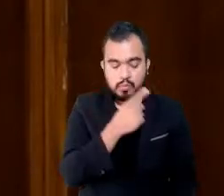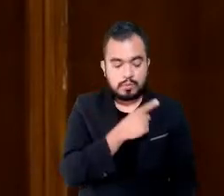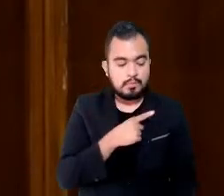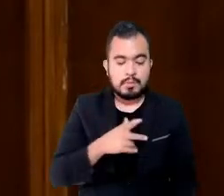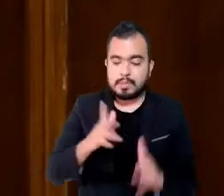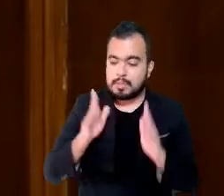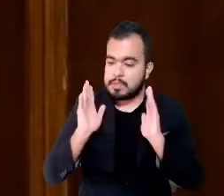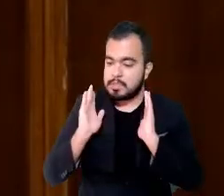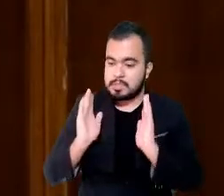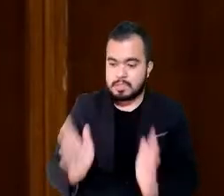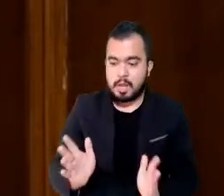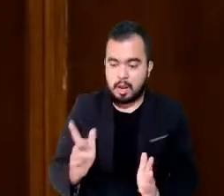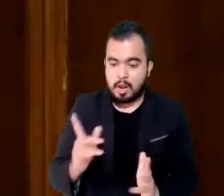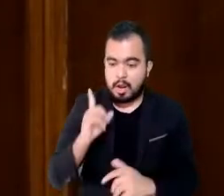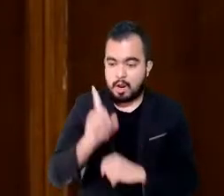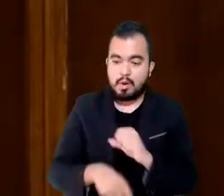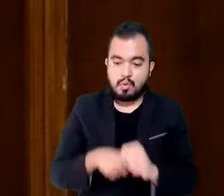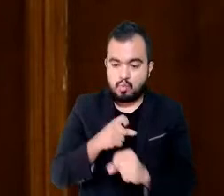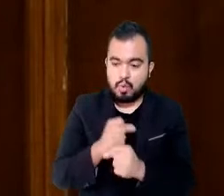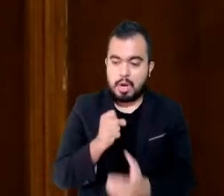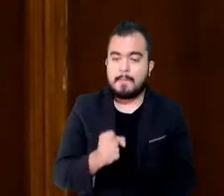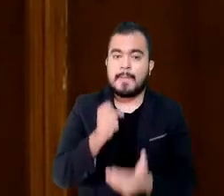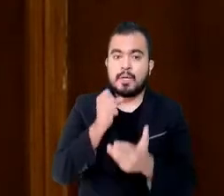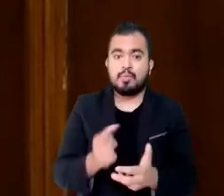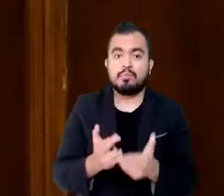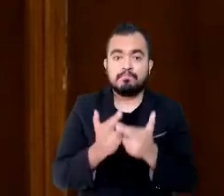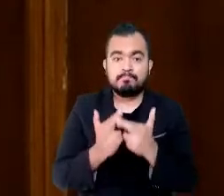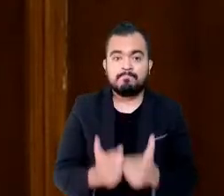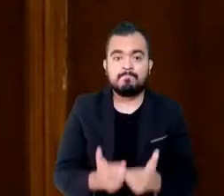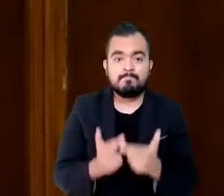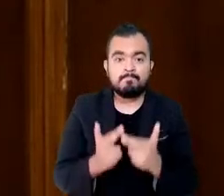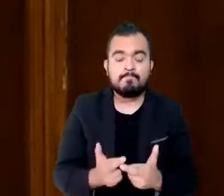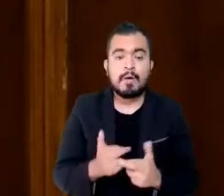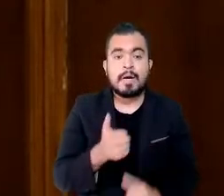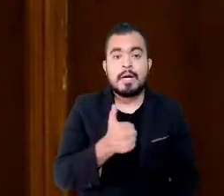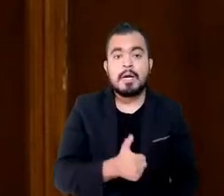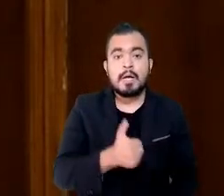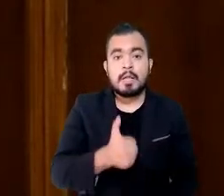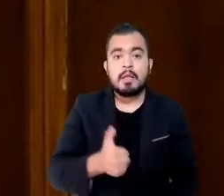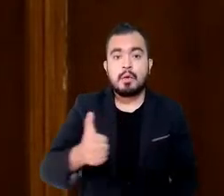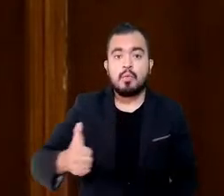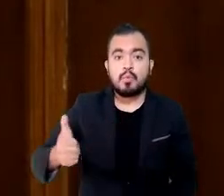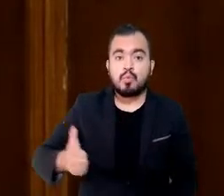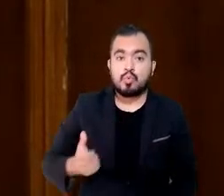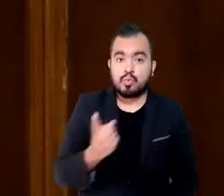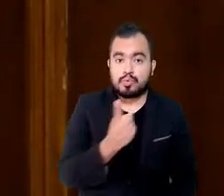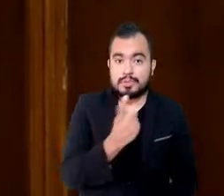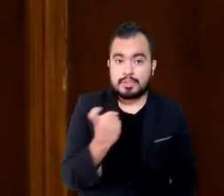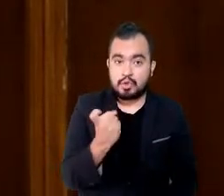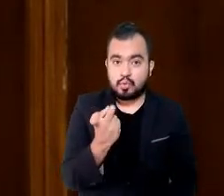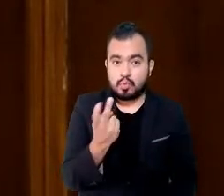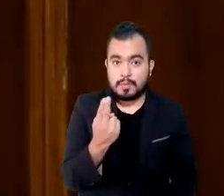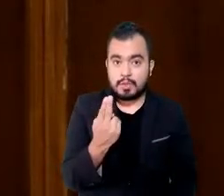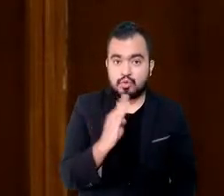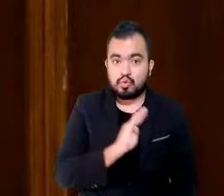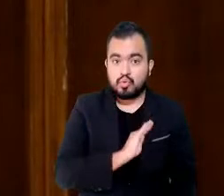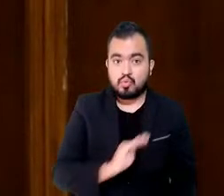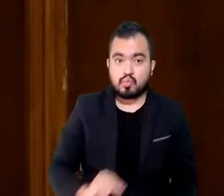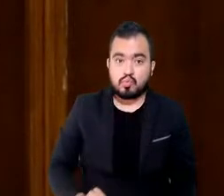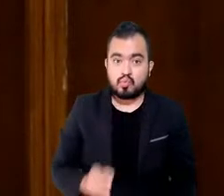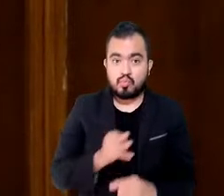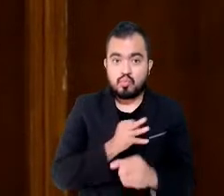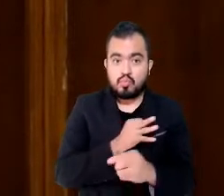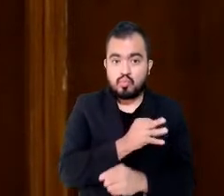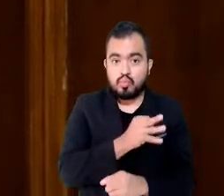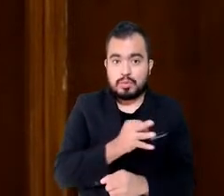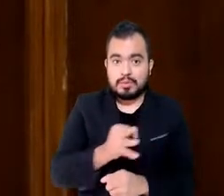presupuesto anual suficiente en cada uno de los 125 municipios para contar con bases de